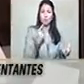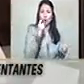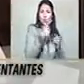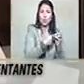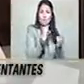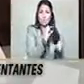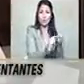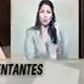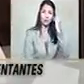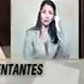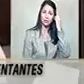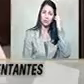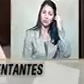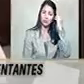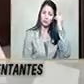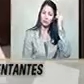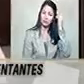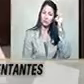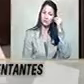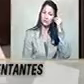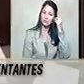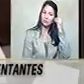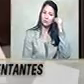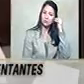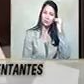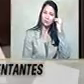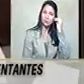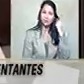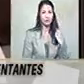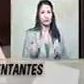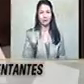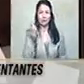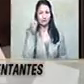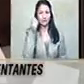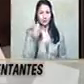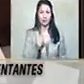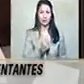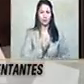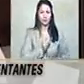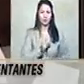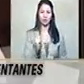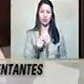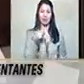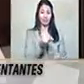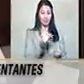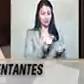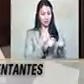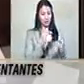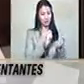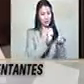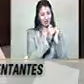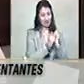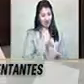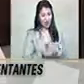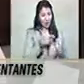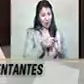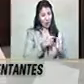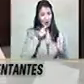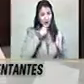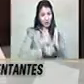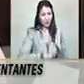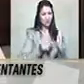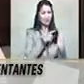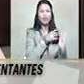Hay pensiones que son irrisorias y no tiene sentido que hoy esta reforma caiga